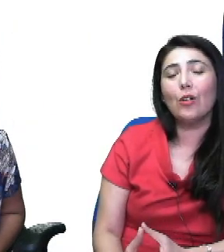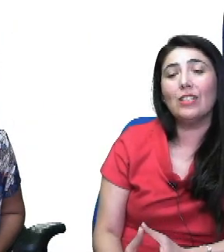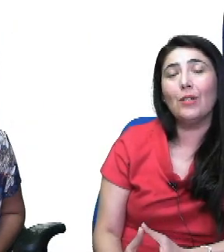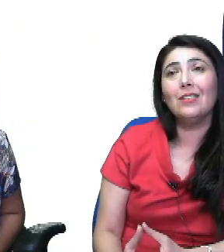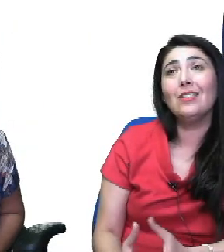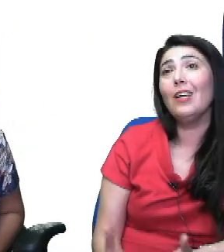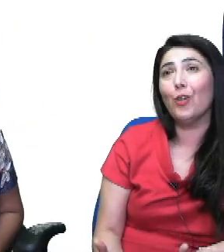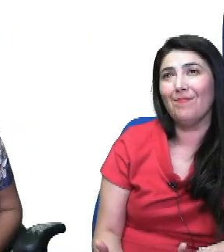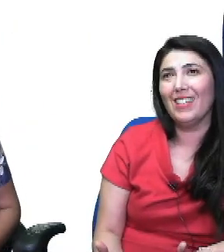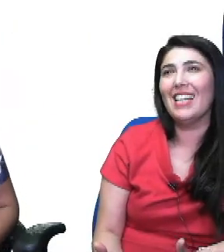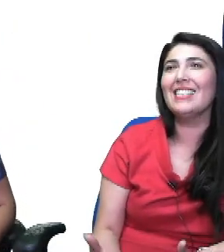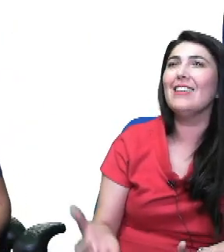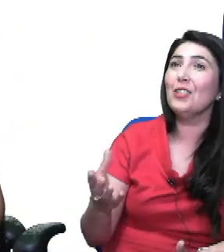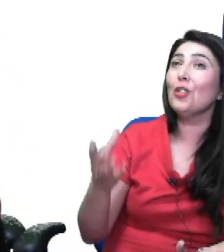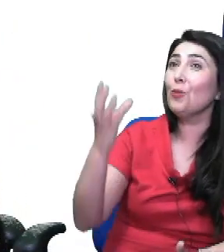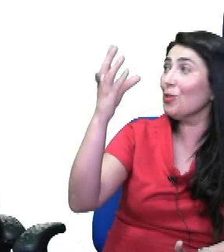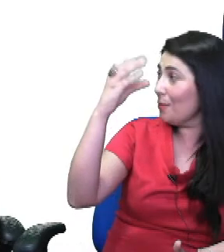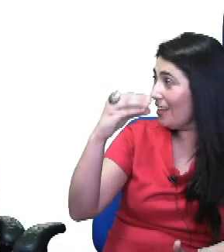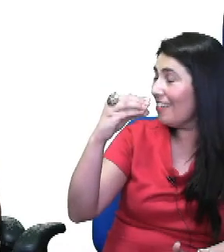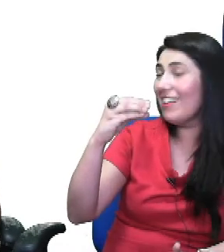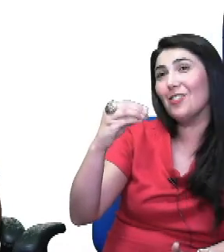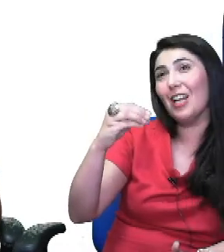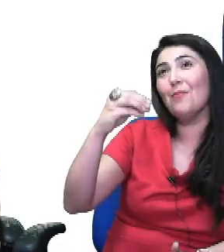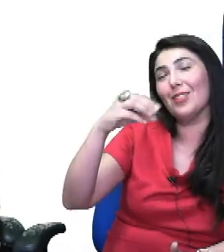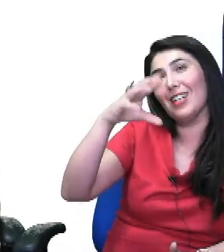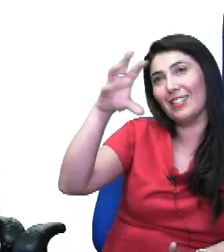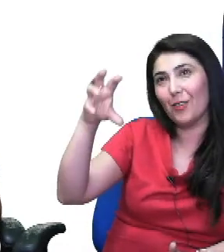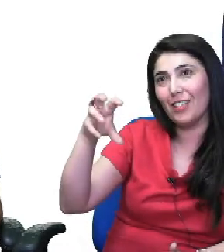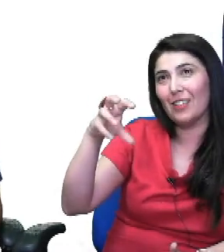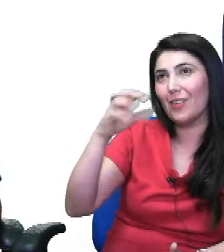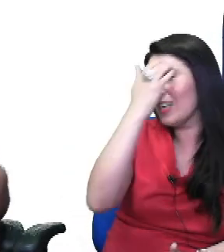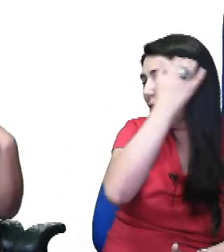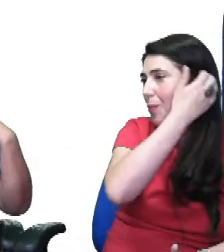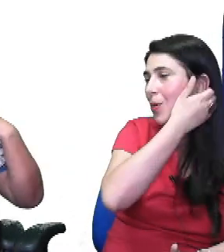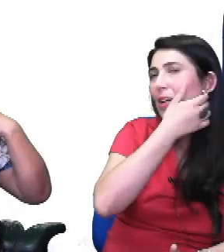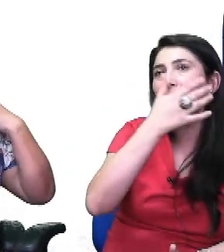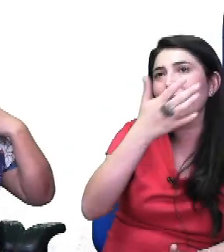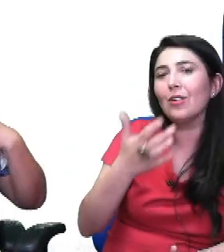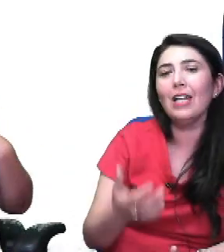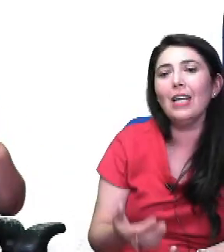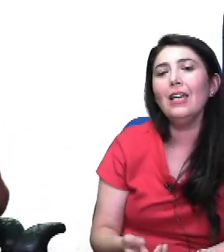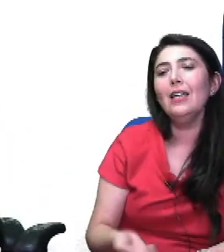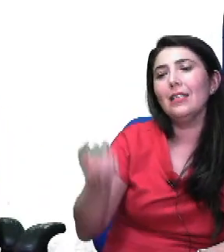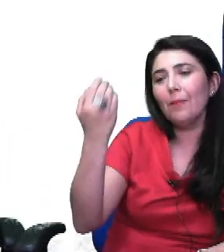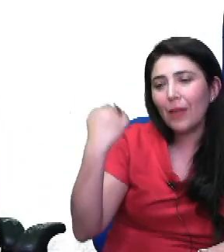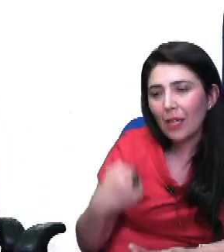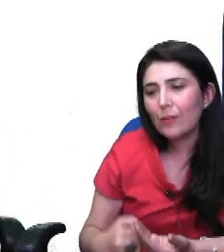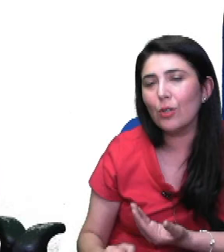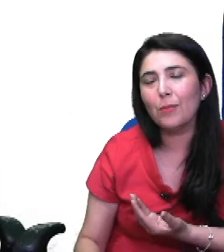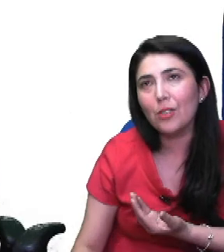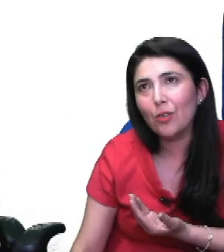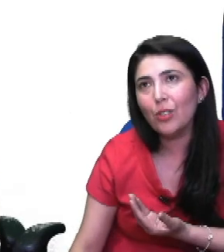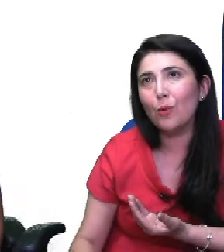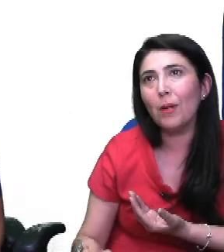los que contamos en Chile hoy, que si bien son recursos también de nivel nacional, o sea, desarrollados por organismos nacionales, también